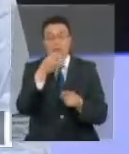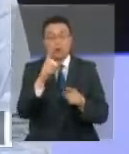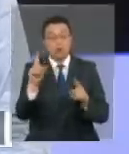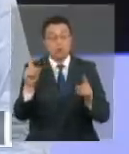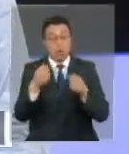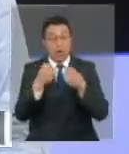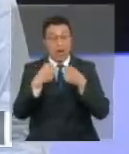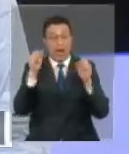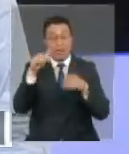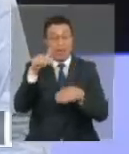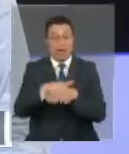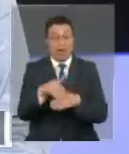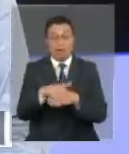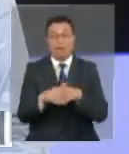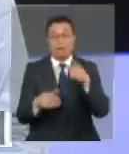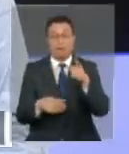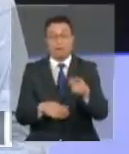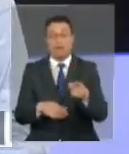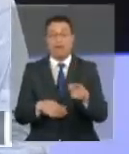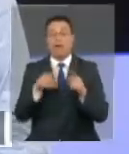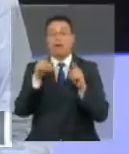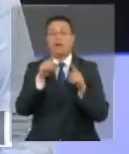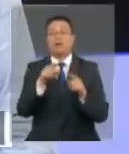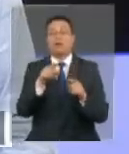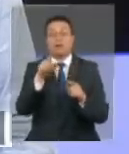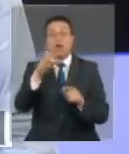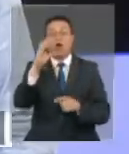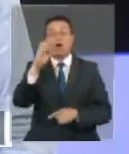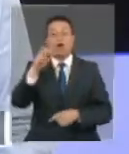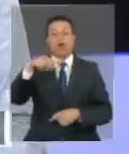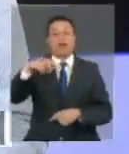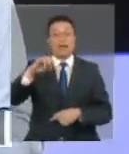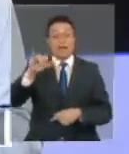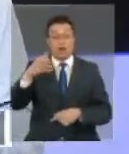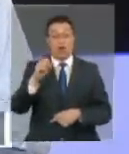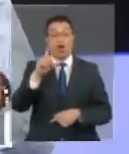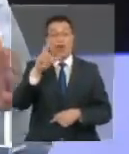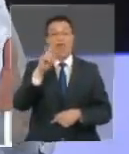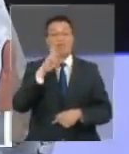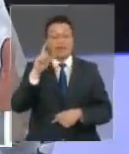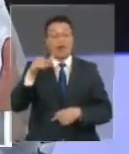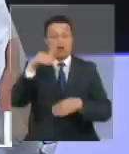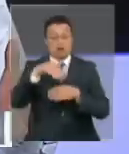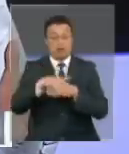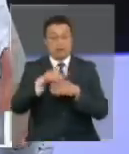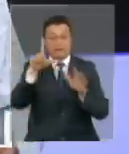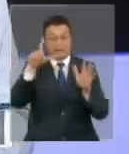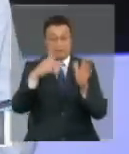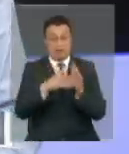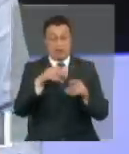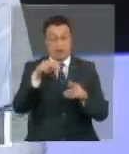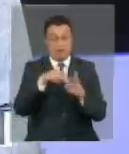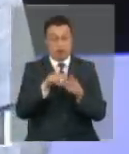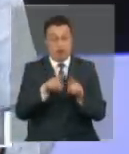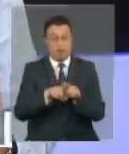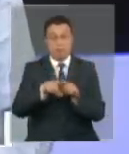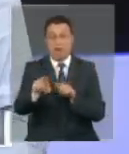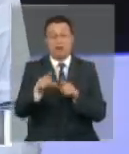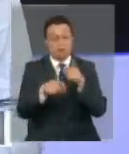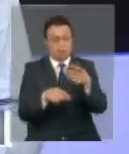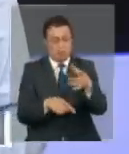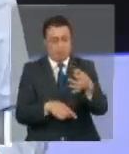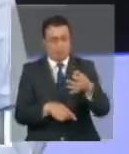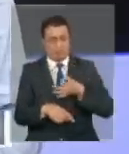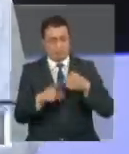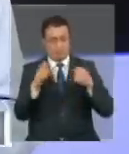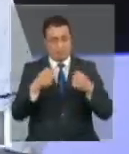Daniel. Los candidatos Conejo y Soletelier te sacaron 7.000 votos de distancia. Por lo tanto, no me vengas a